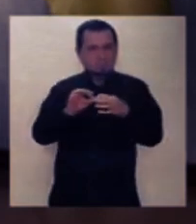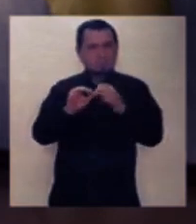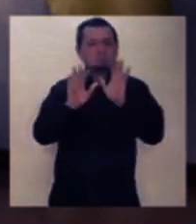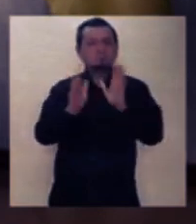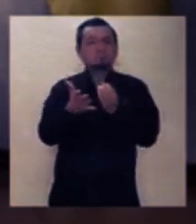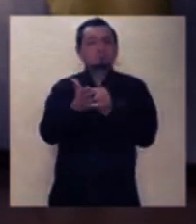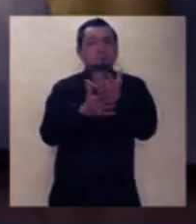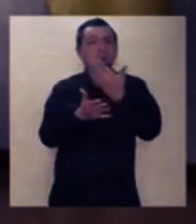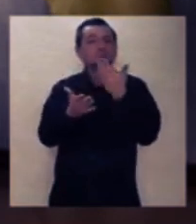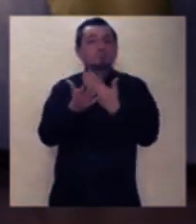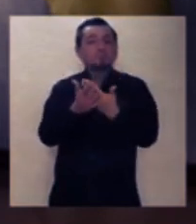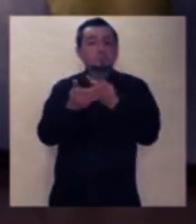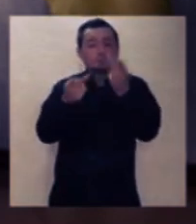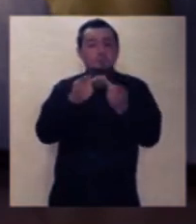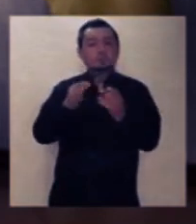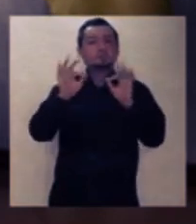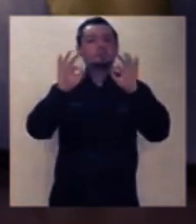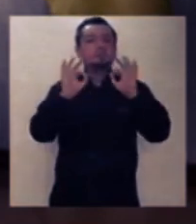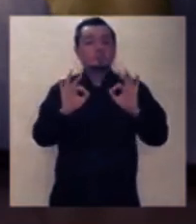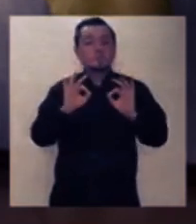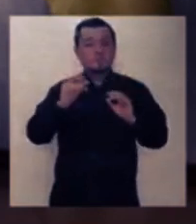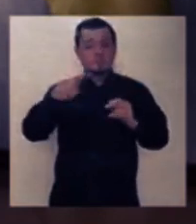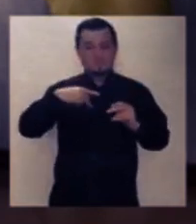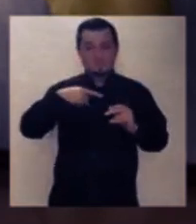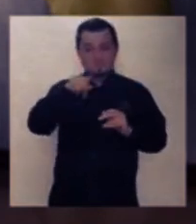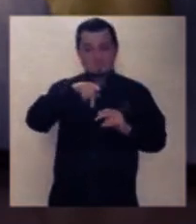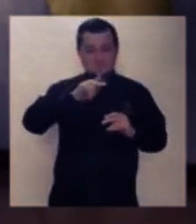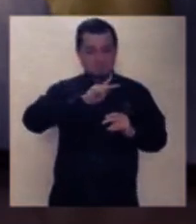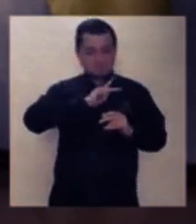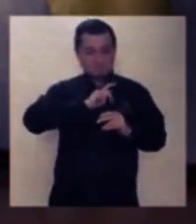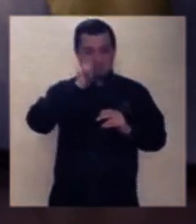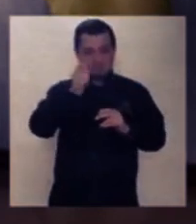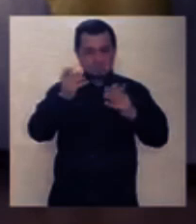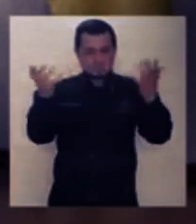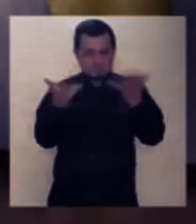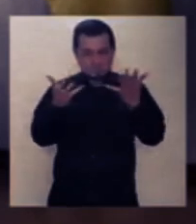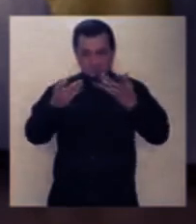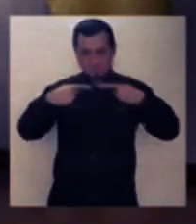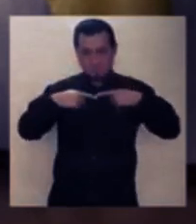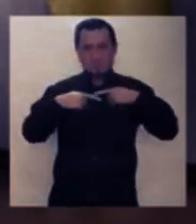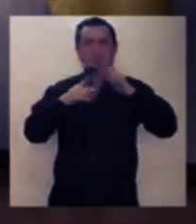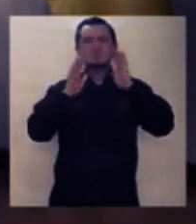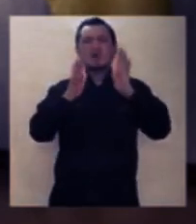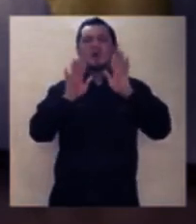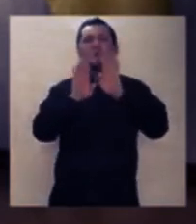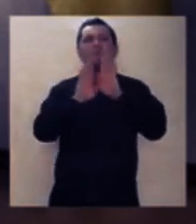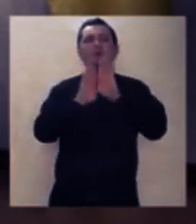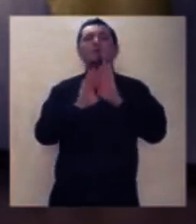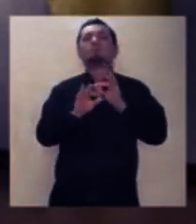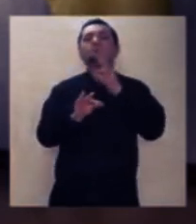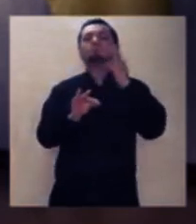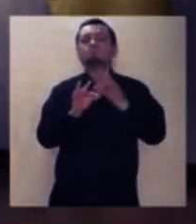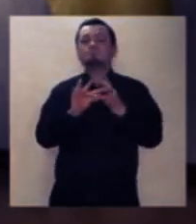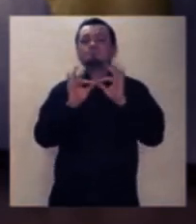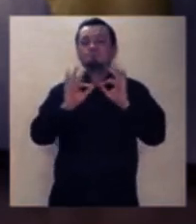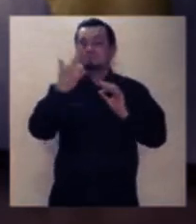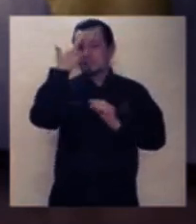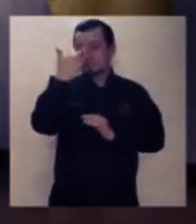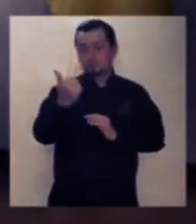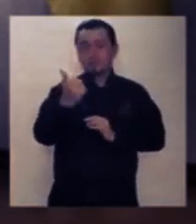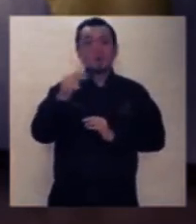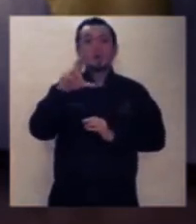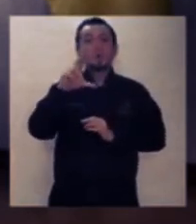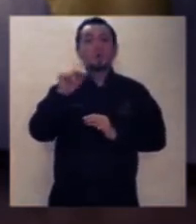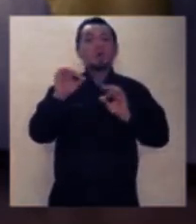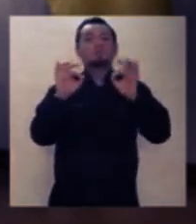y coinciden en que ha sido hasta hoy muy exitoso. Sin embargo, de manera consensada se ha llegado también a una conclusión contundente. En